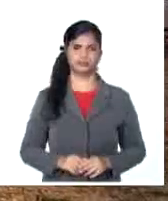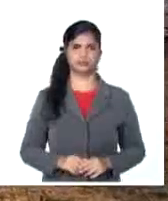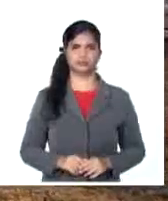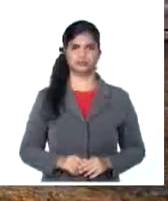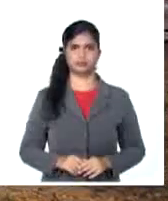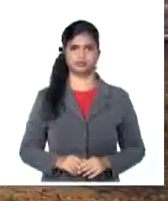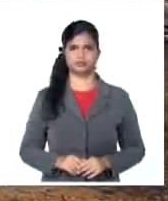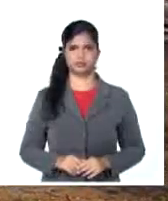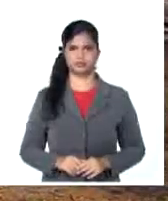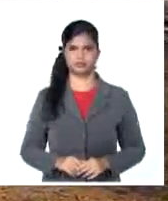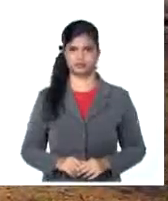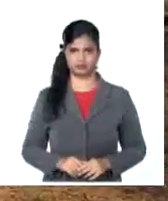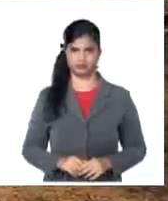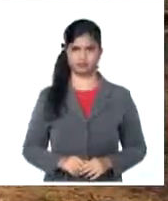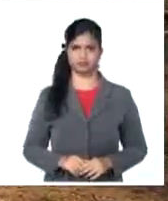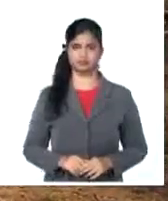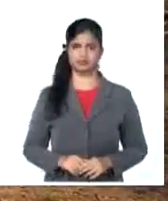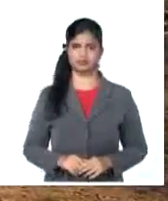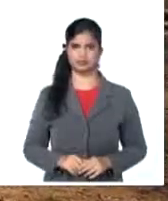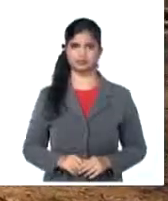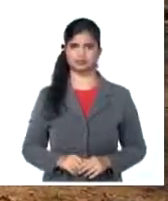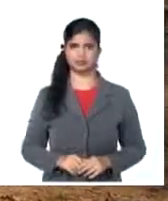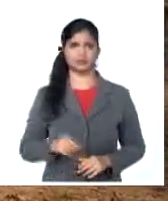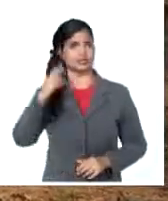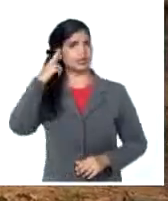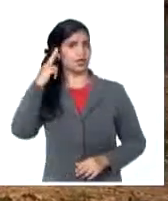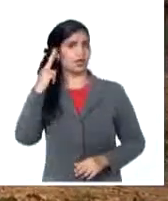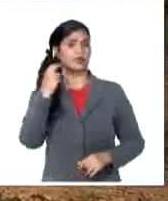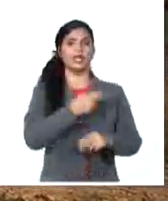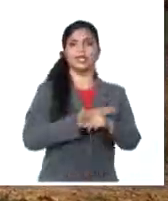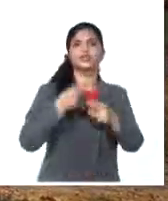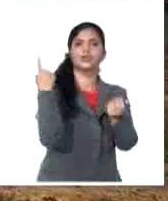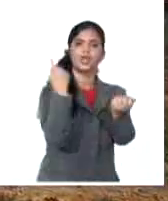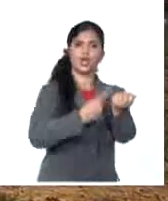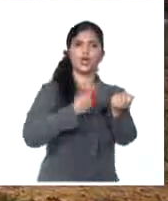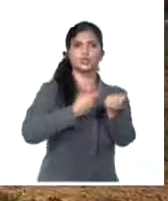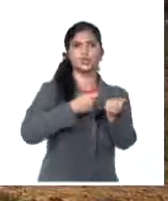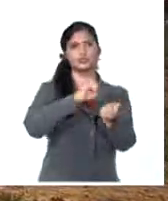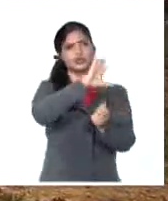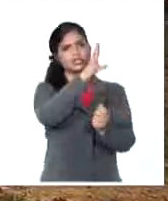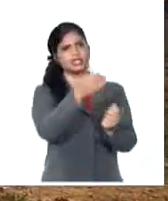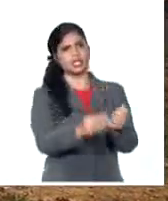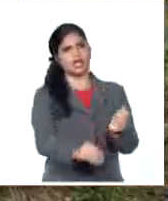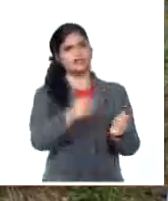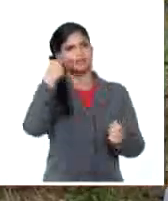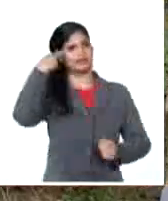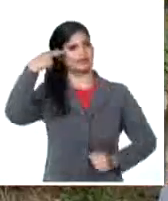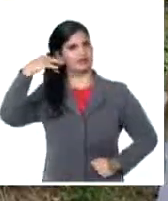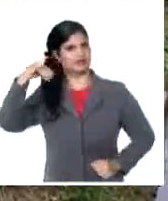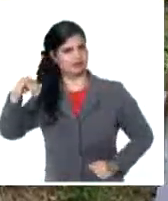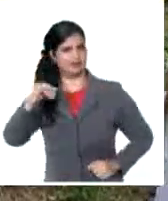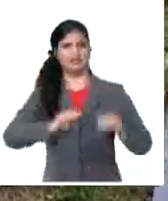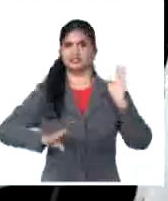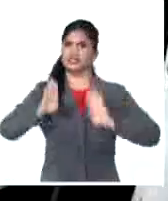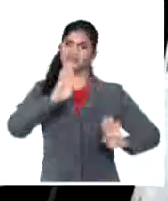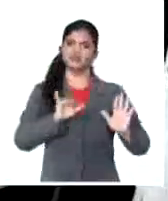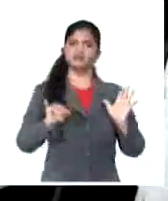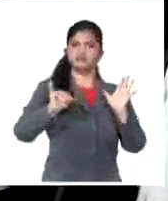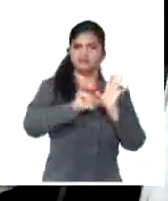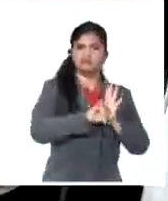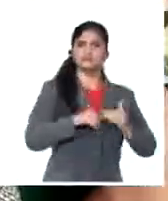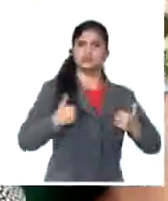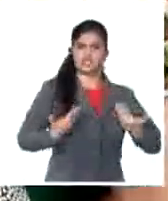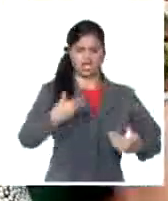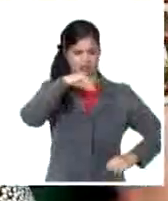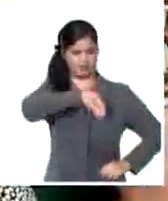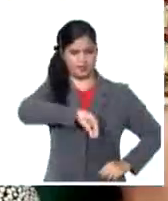Sigue Timbalaye su ruta hacia el legado africano, al encuentro de los sonidos de la identidad, para vivirlos,